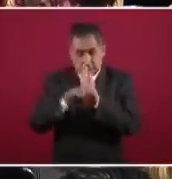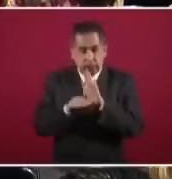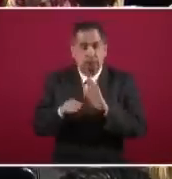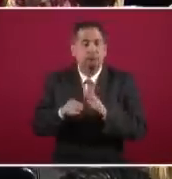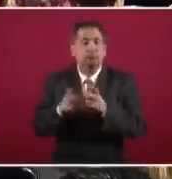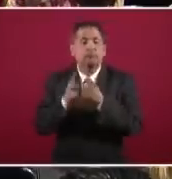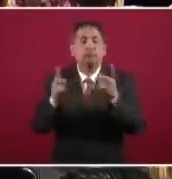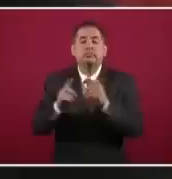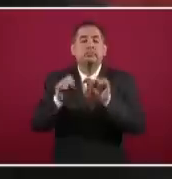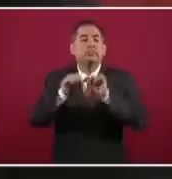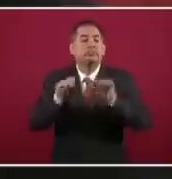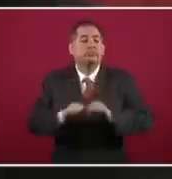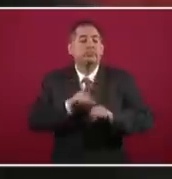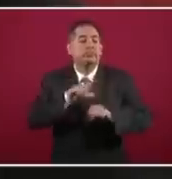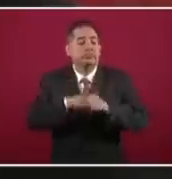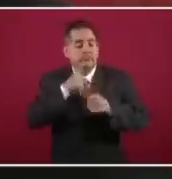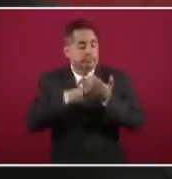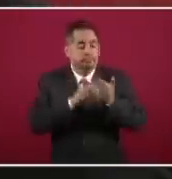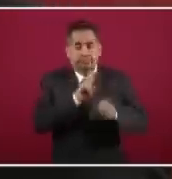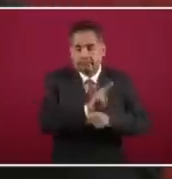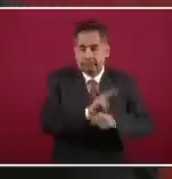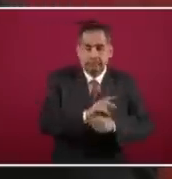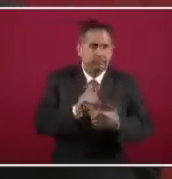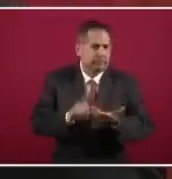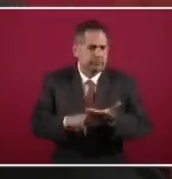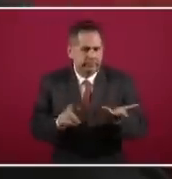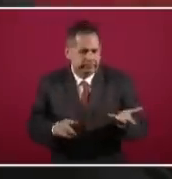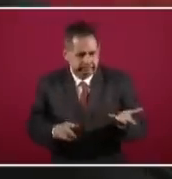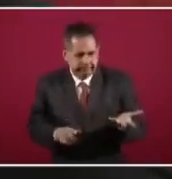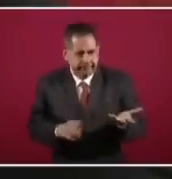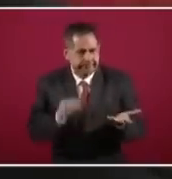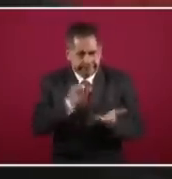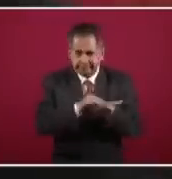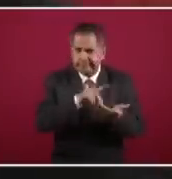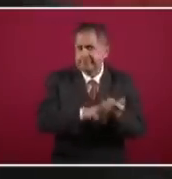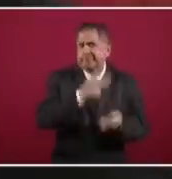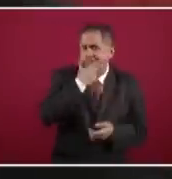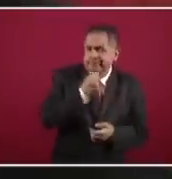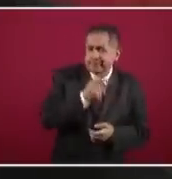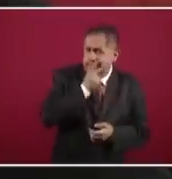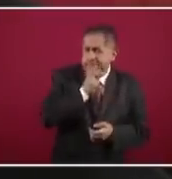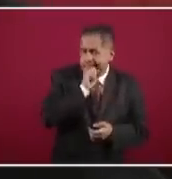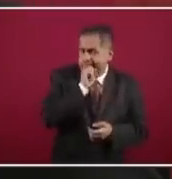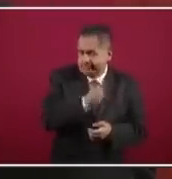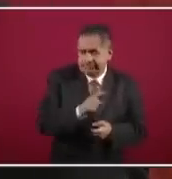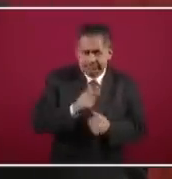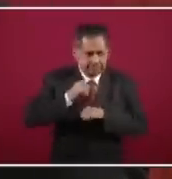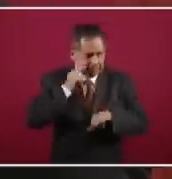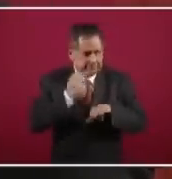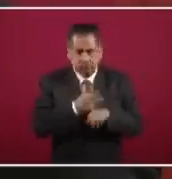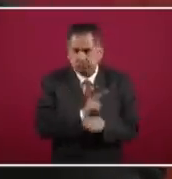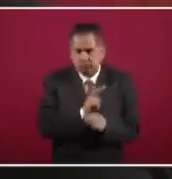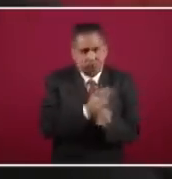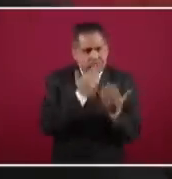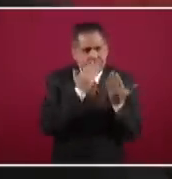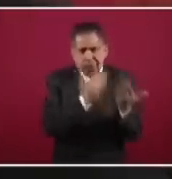sistema nacional de cuidados, el compartir el privilegio de